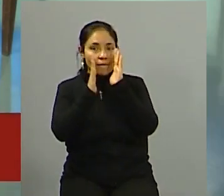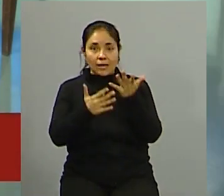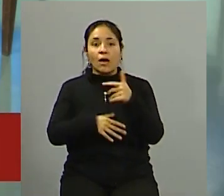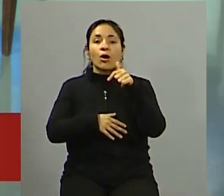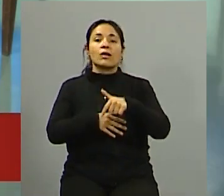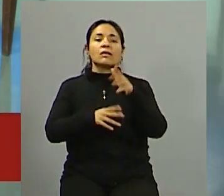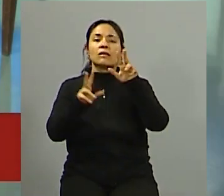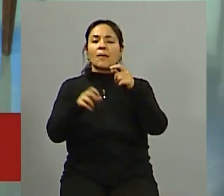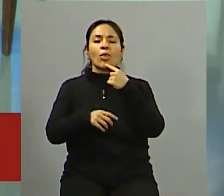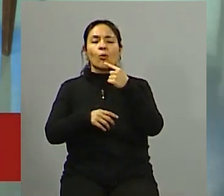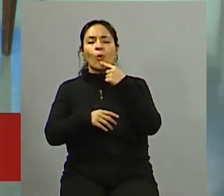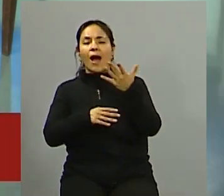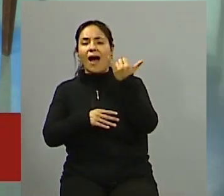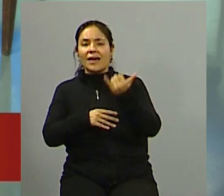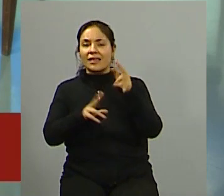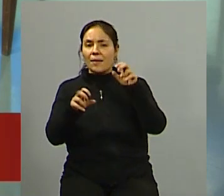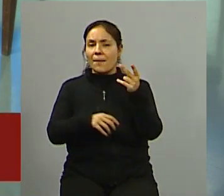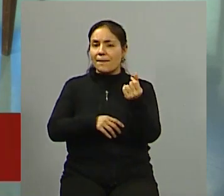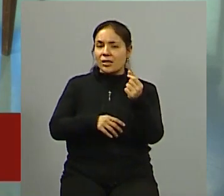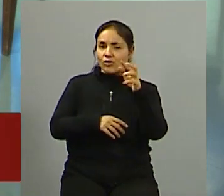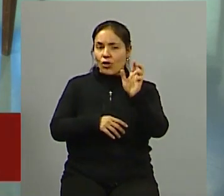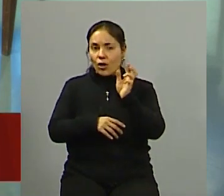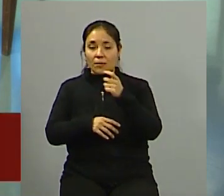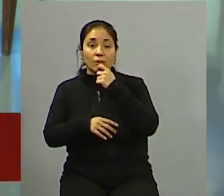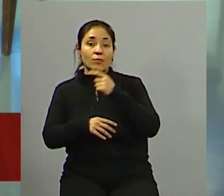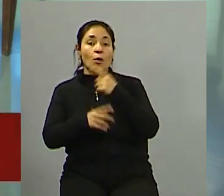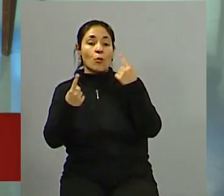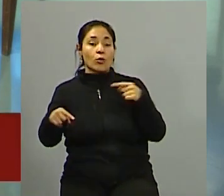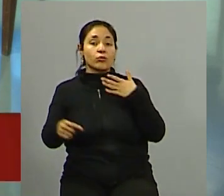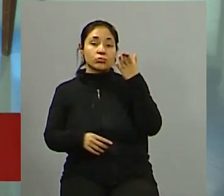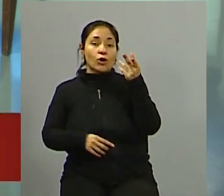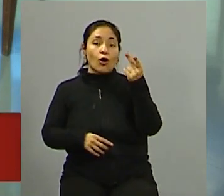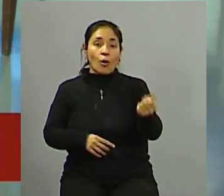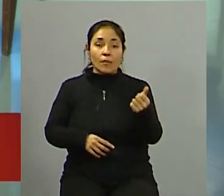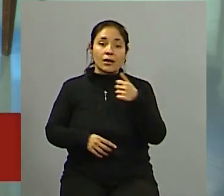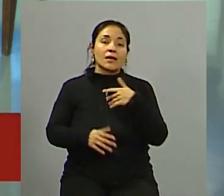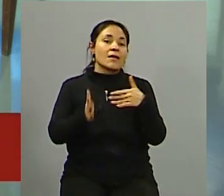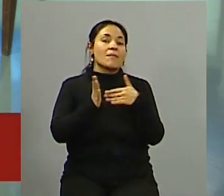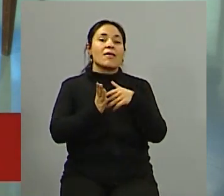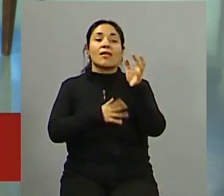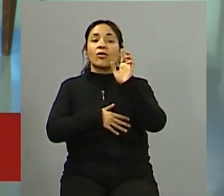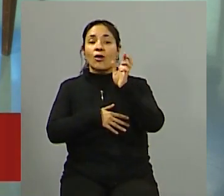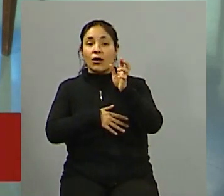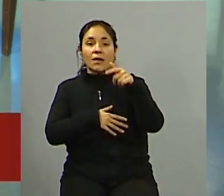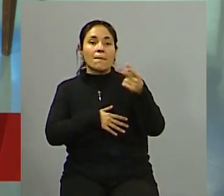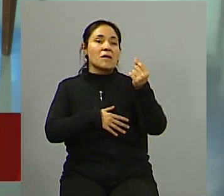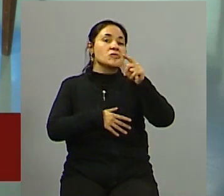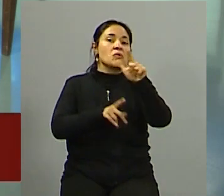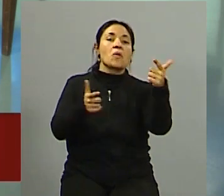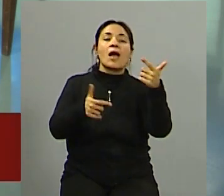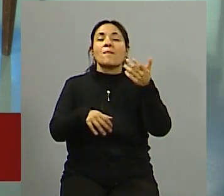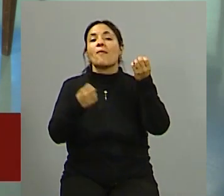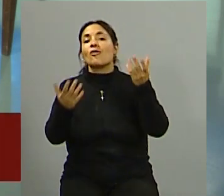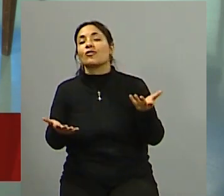cotización o no? Digo, porque muchos dicen, ¿cuántas veces vas a comprar un producto que se rige por el valor dólar y te dicen no está el precio